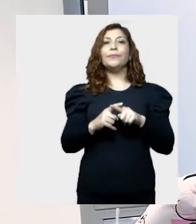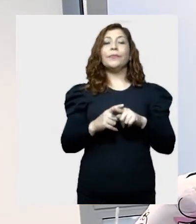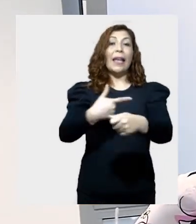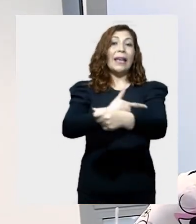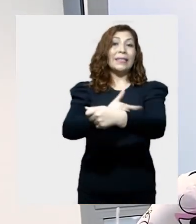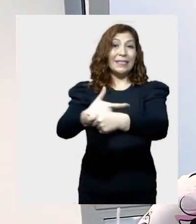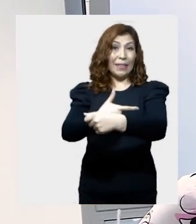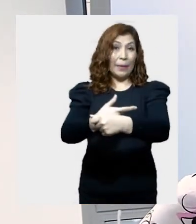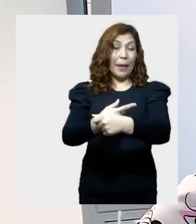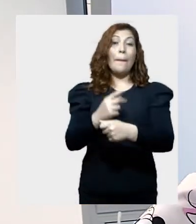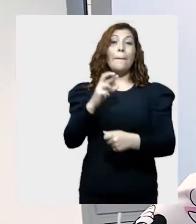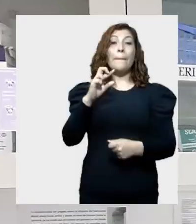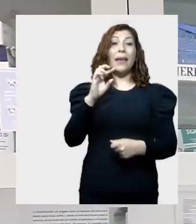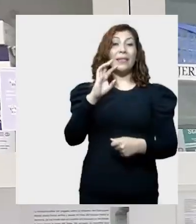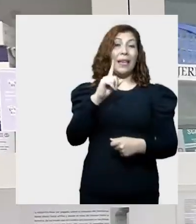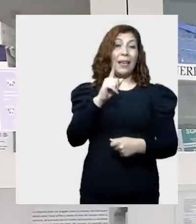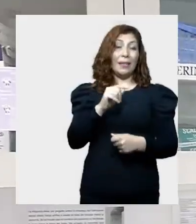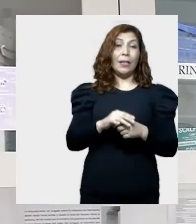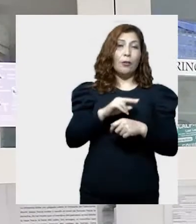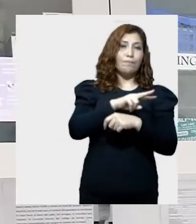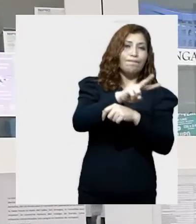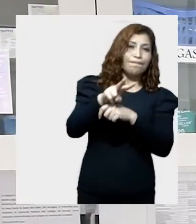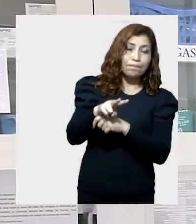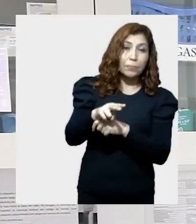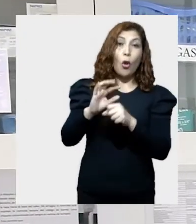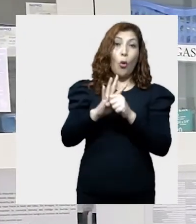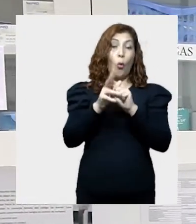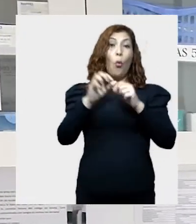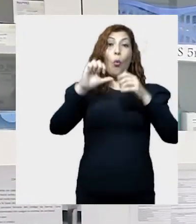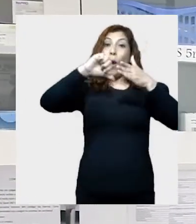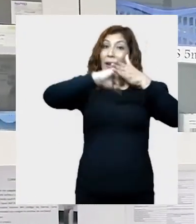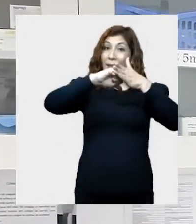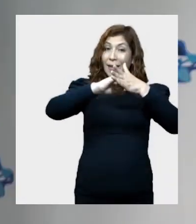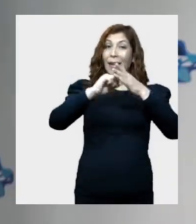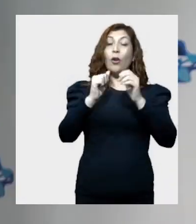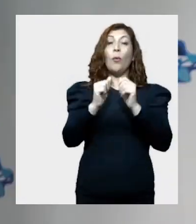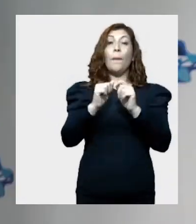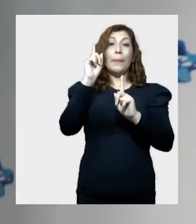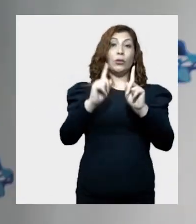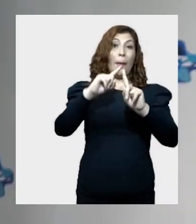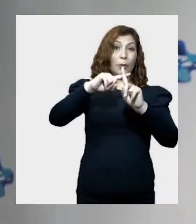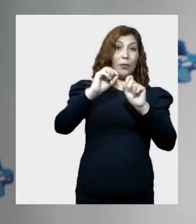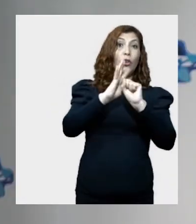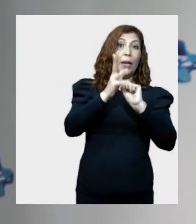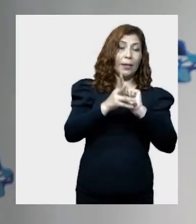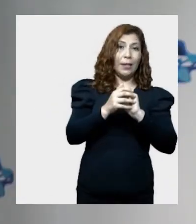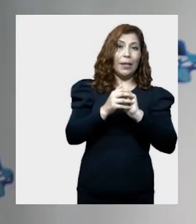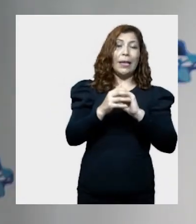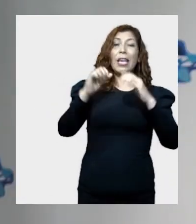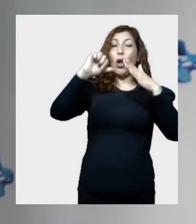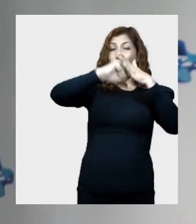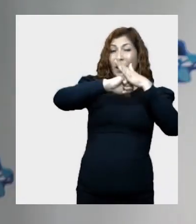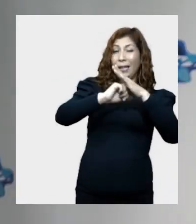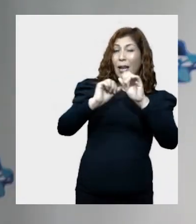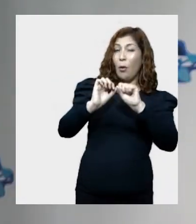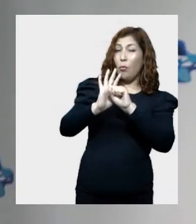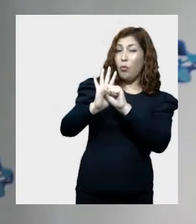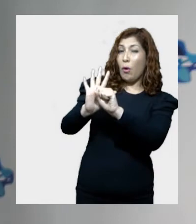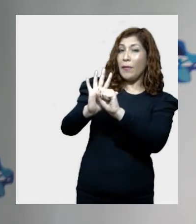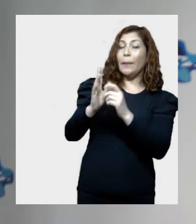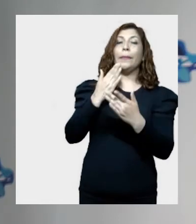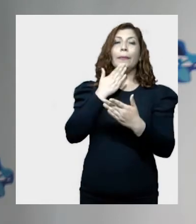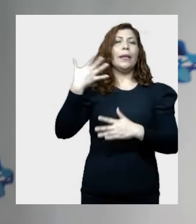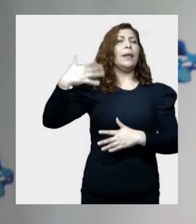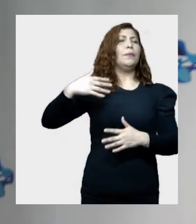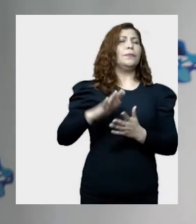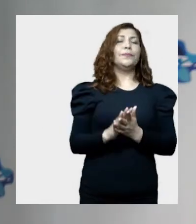exámenes PCR, sistemas de seguimiento en cuarentena por PCR positivo y cuarentenas preventivas. También es de suma